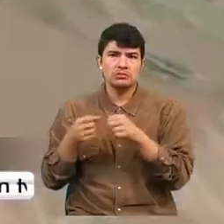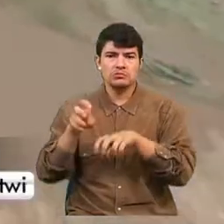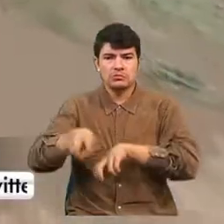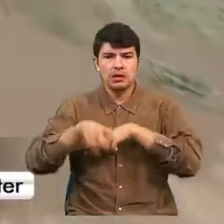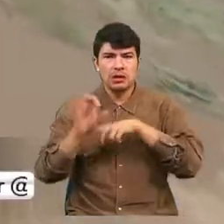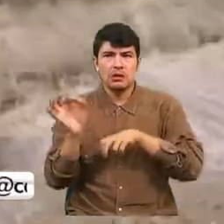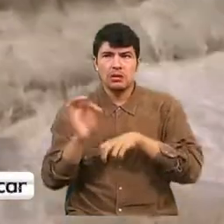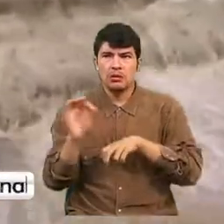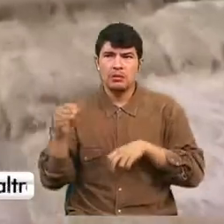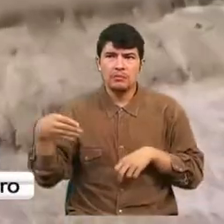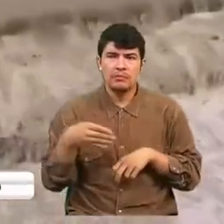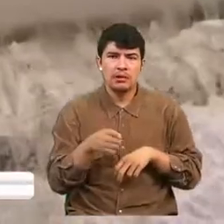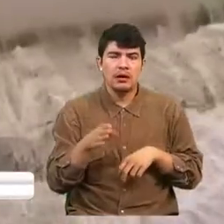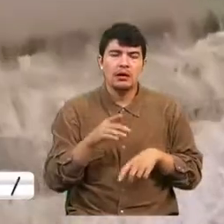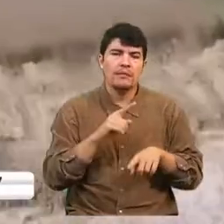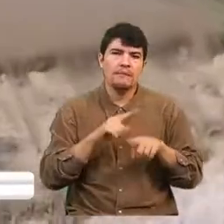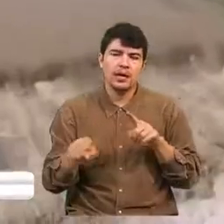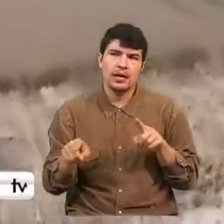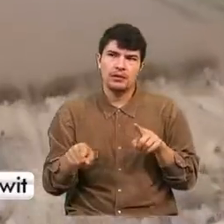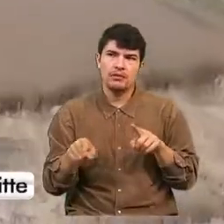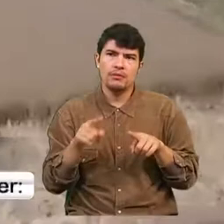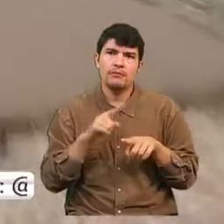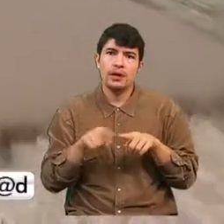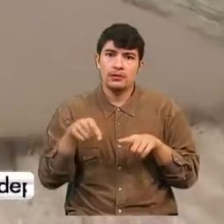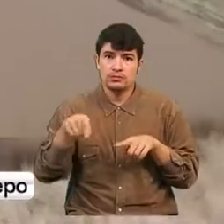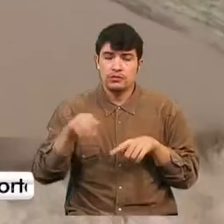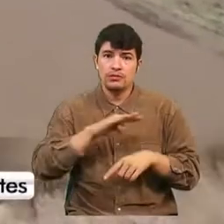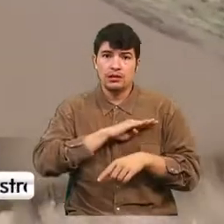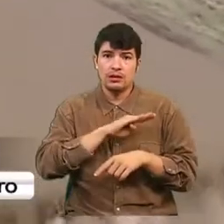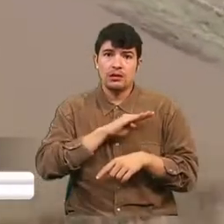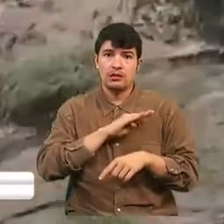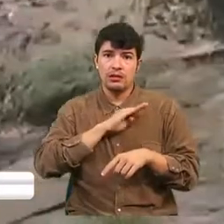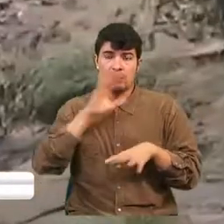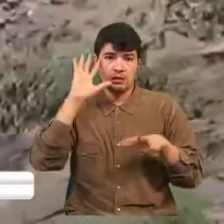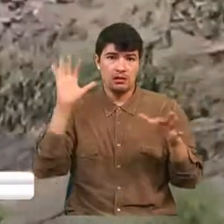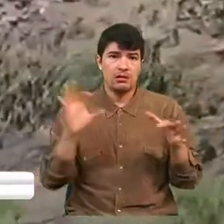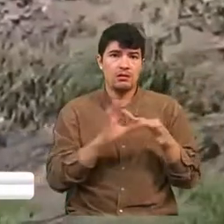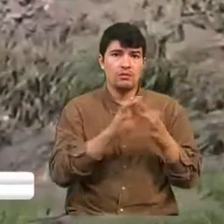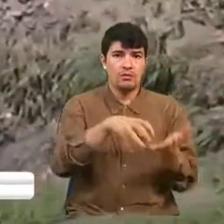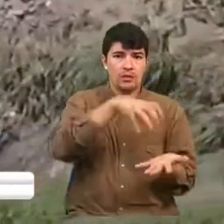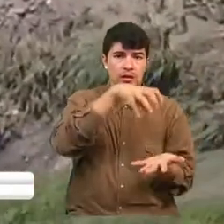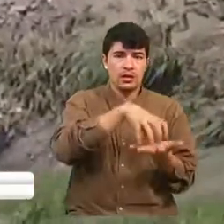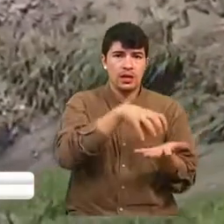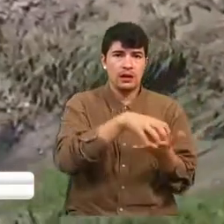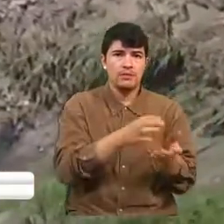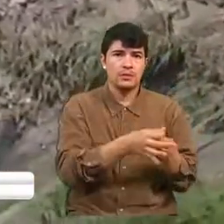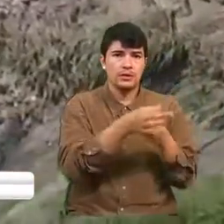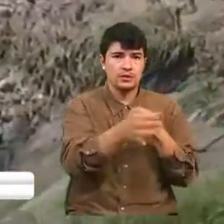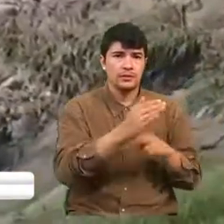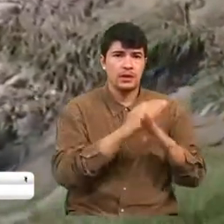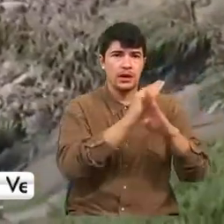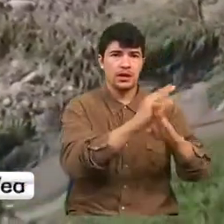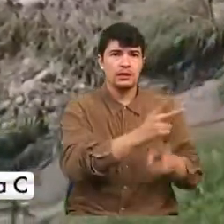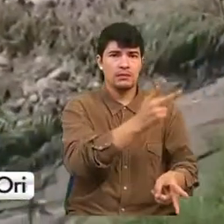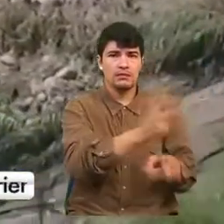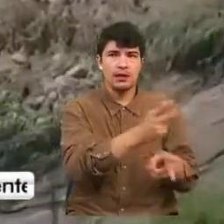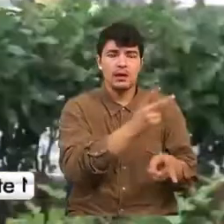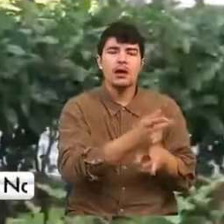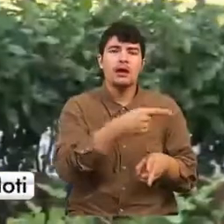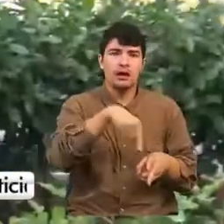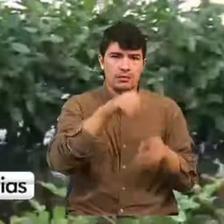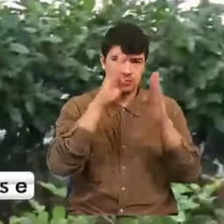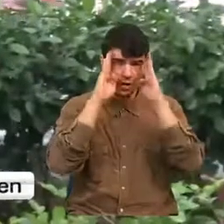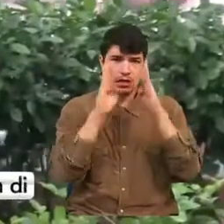o pecuarios de esto, pero de todas maneras la alcaldía a través de la unidad municipal de riesgo está atenta y ellos tienen sus recursos para